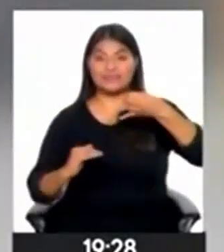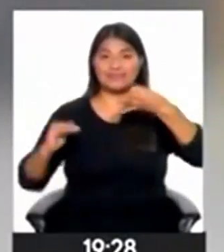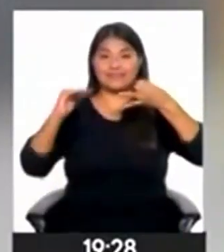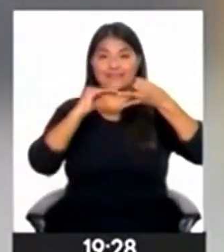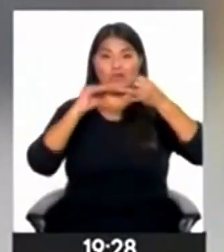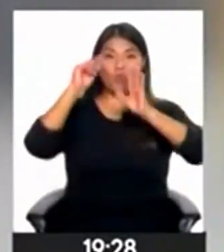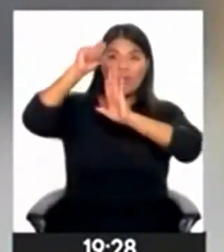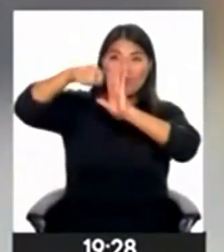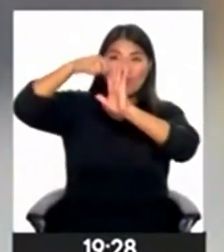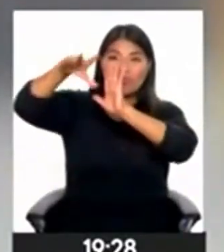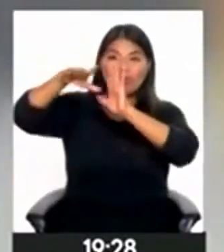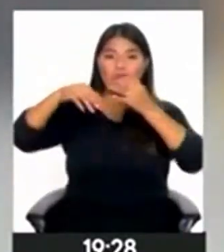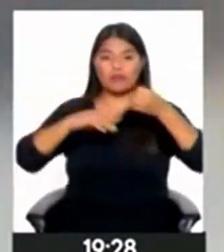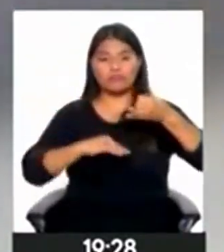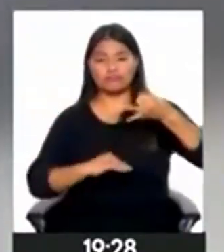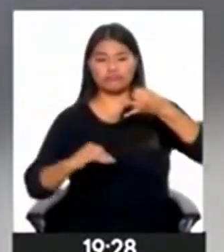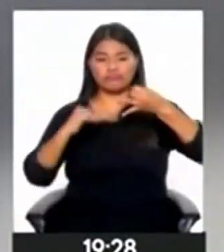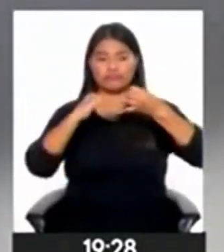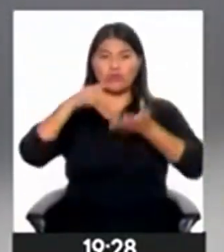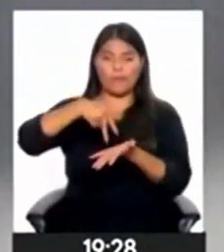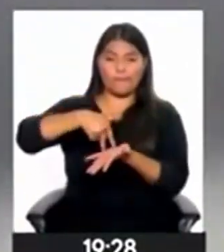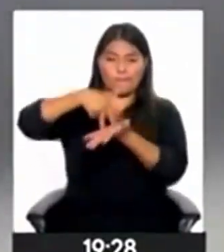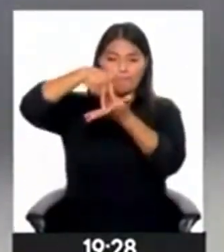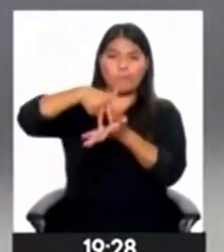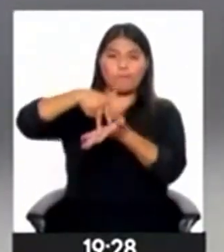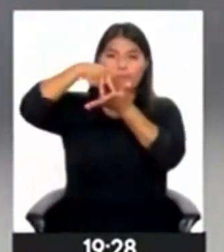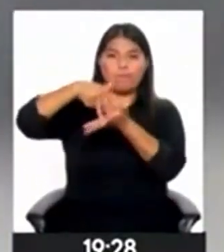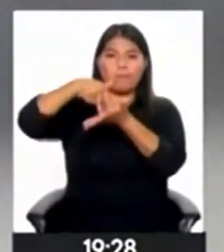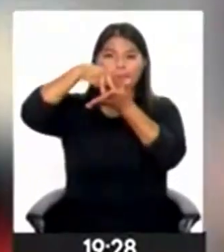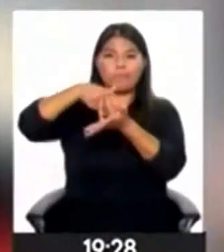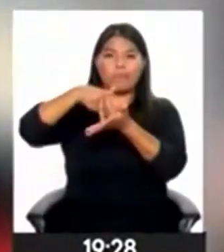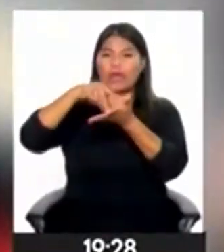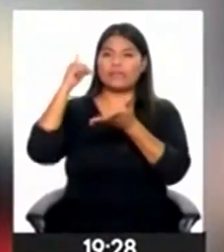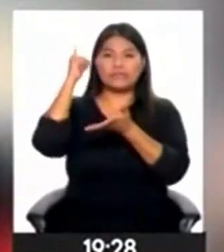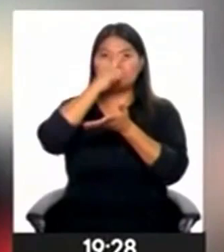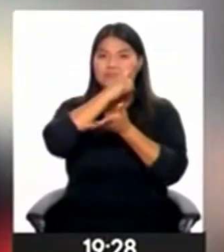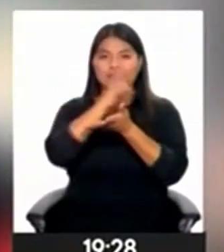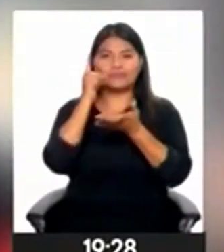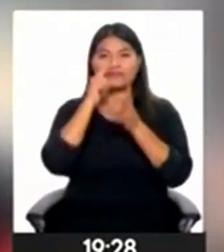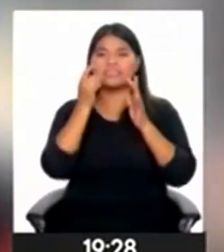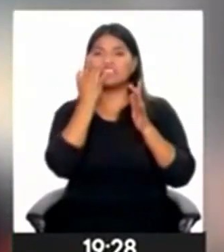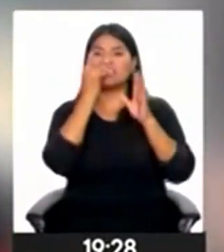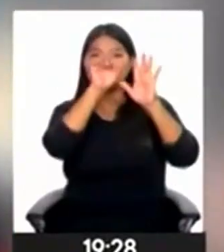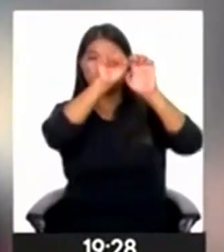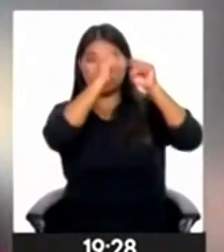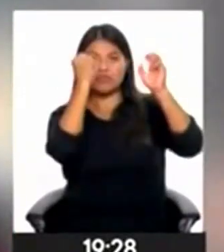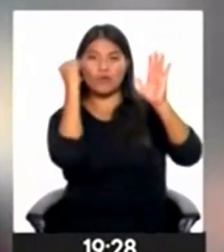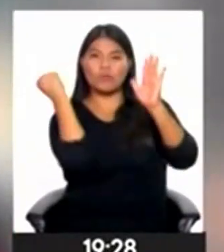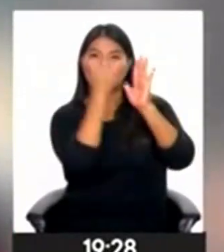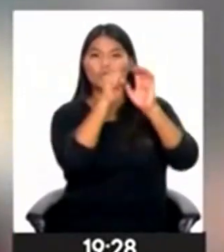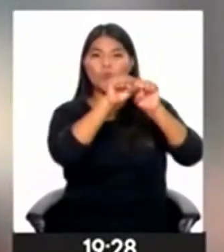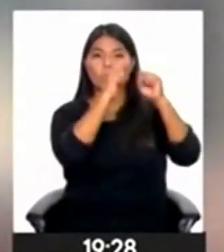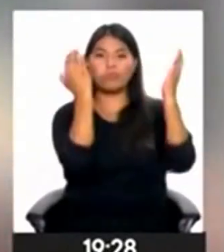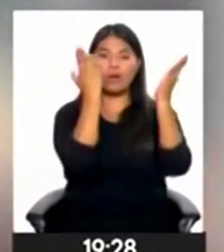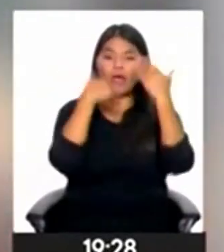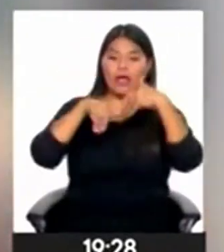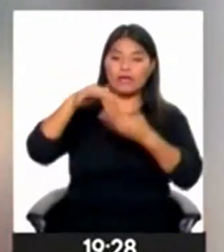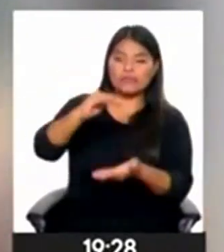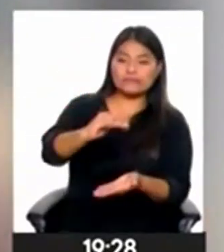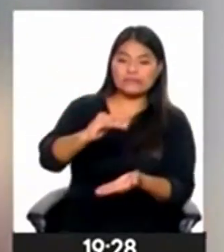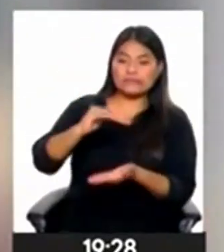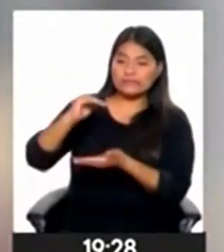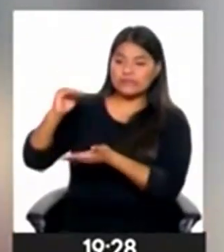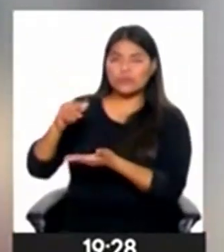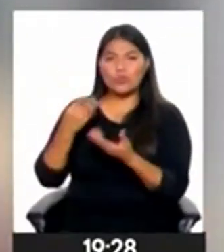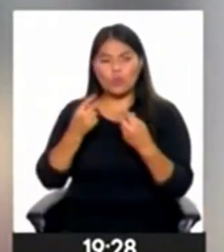y el ascensor se detuvo. Los bomberos rompieron las lunas del ascensor con una escalera sacando a cada uno de ellos. El origen de la situación está en materia